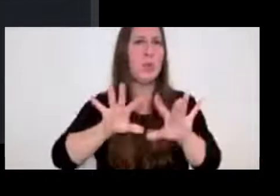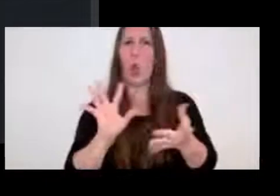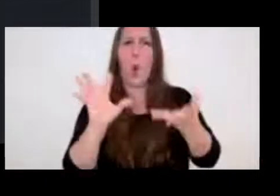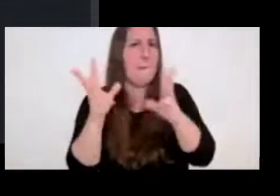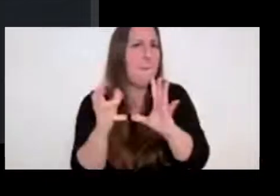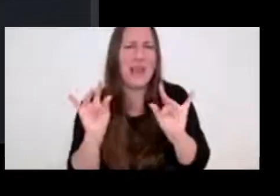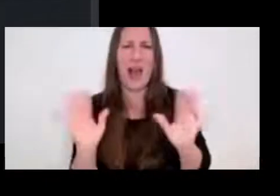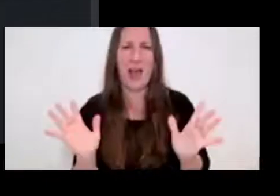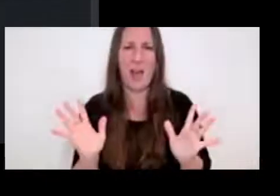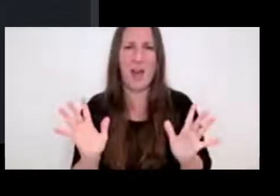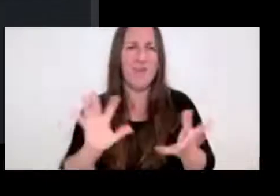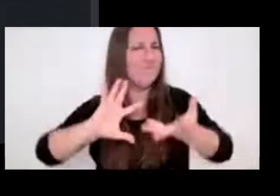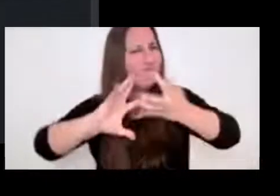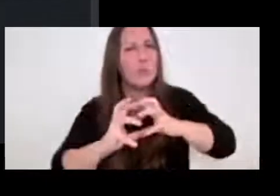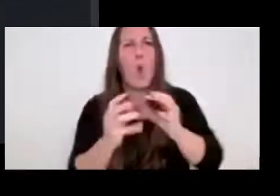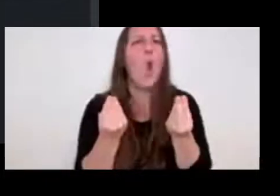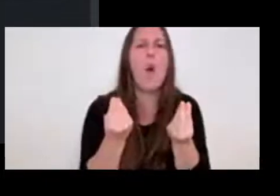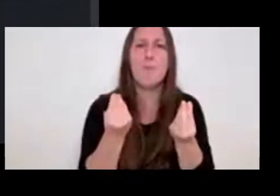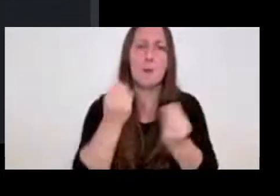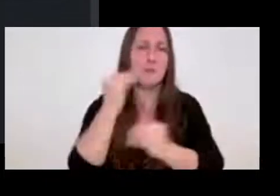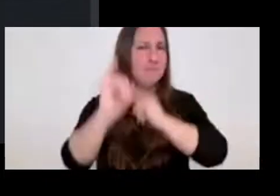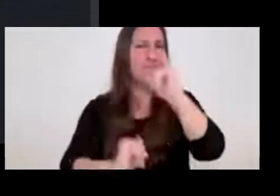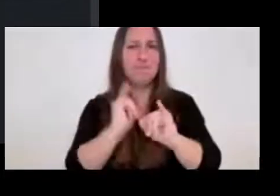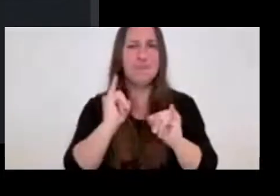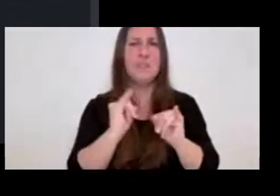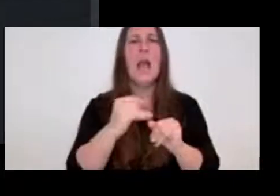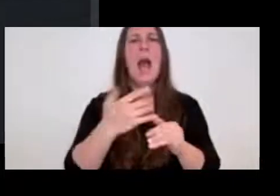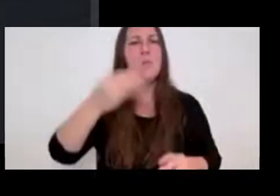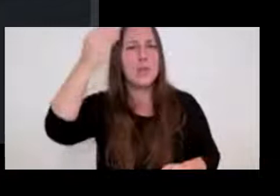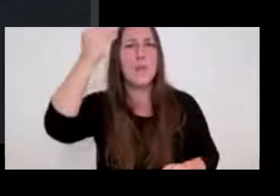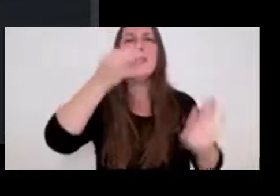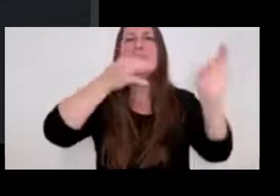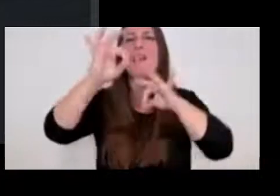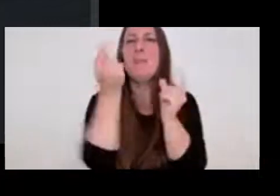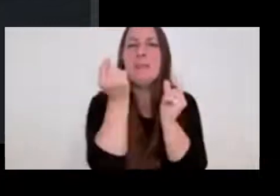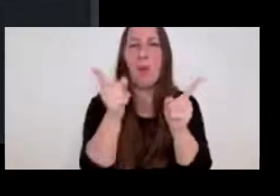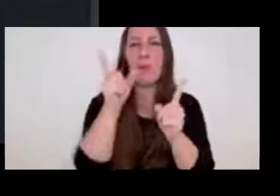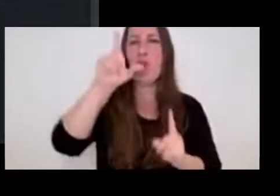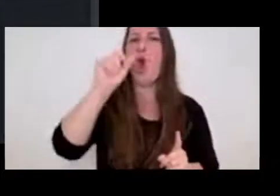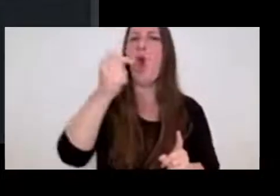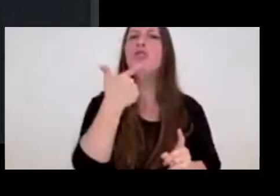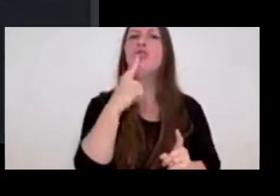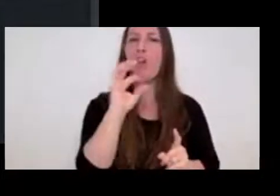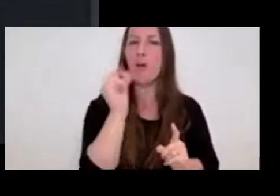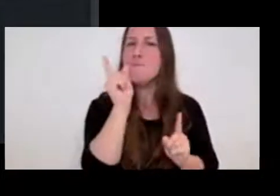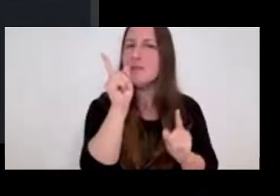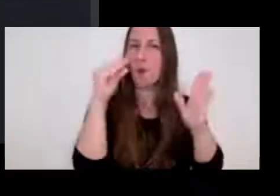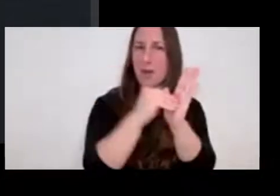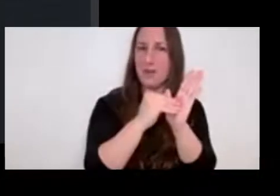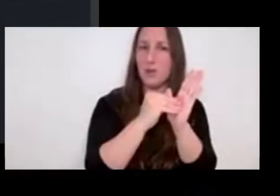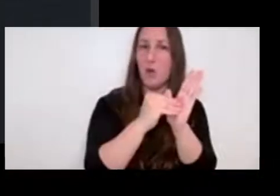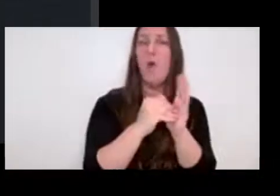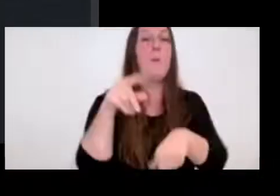pueden definir, digamos. Lógicamente que hoy muchas veces se vende al costo porque, bueno, en general, en épocas de poca